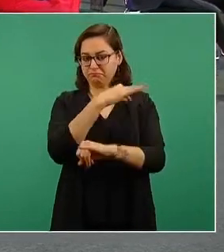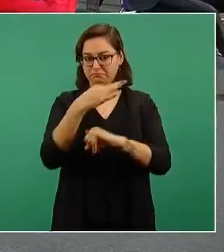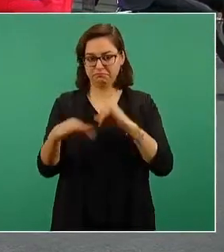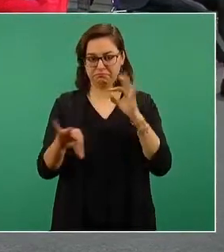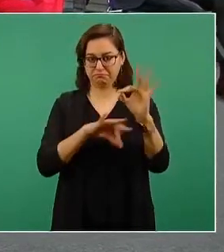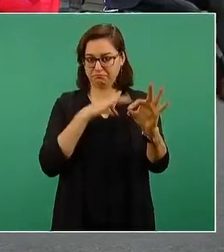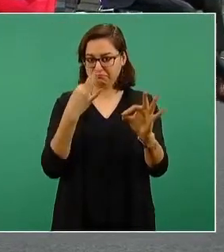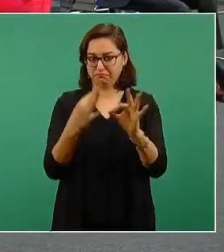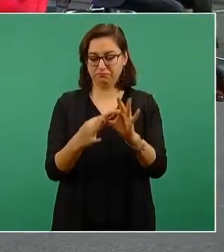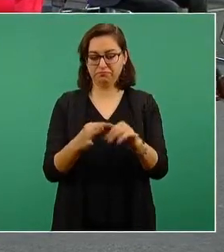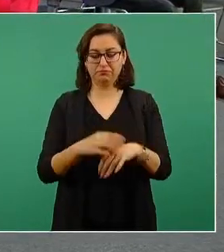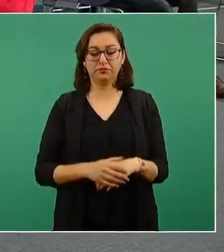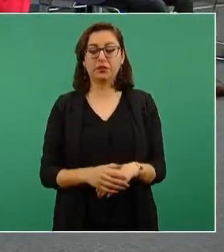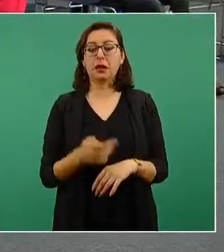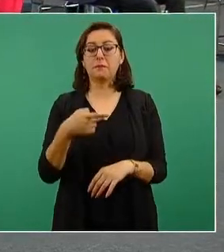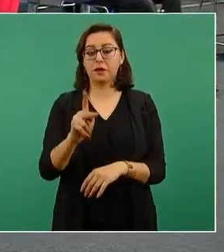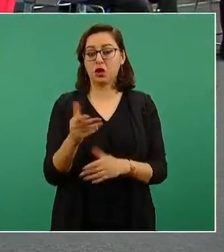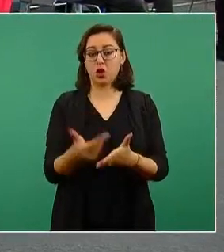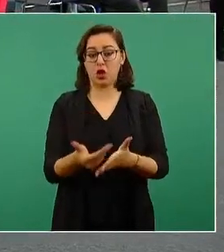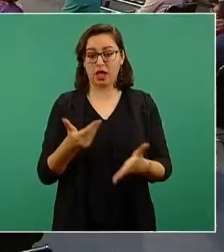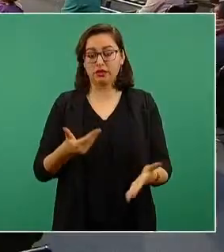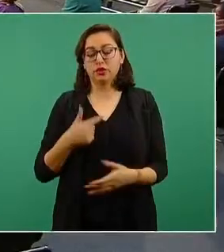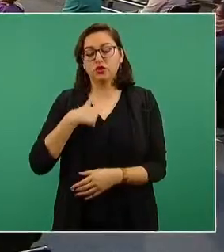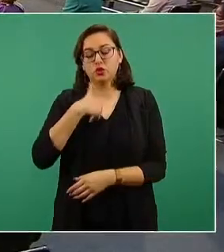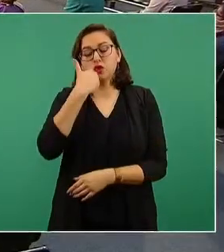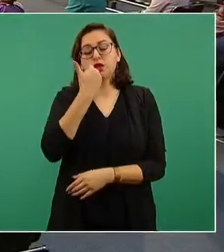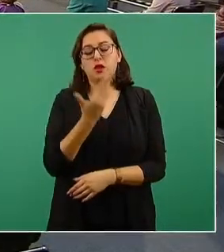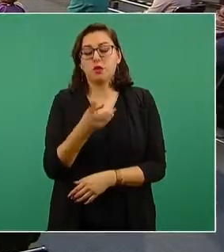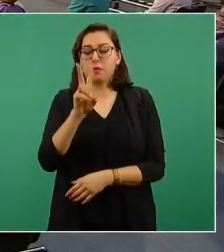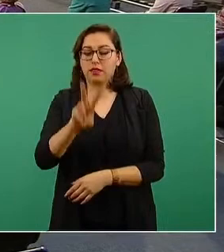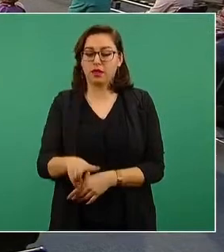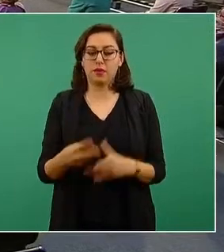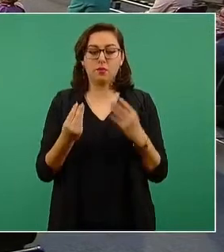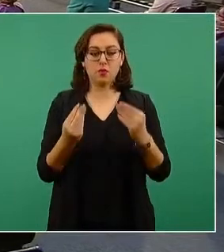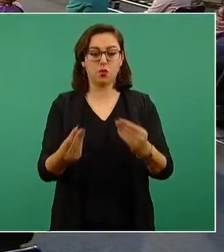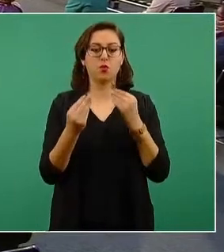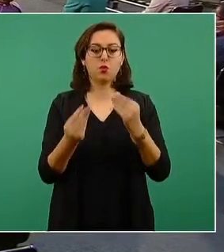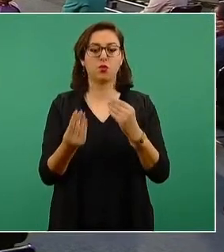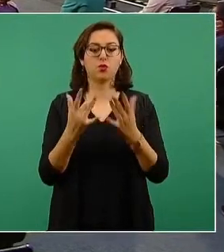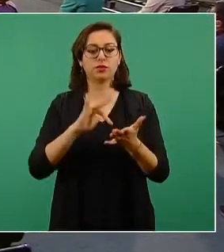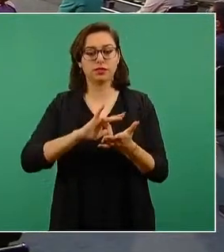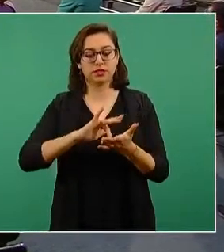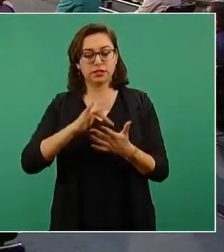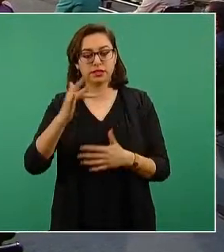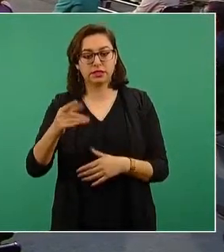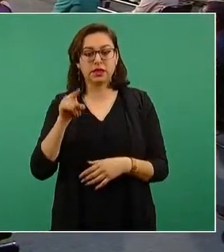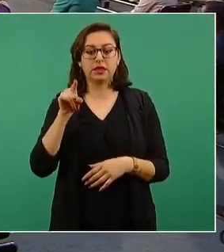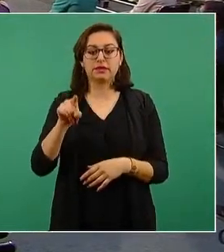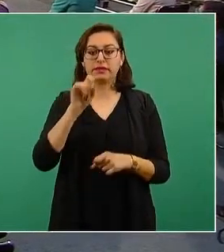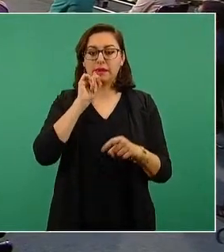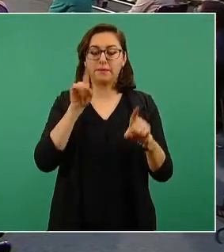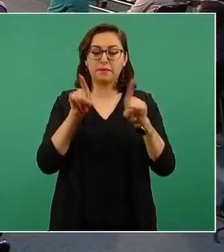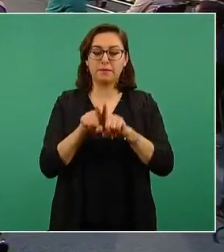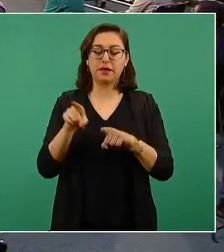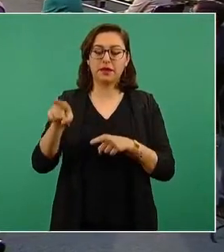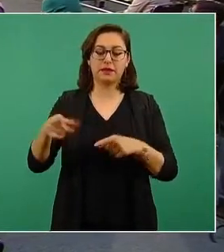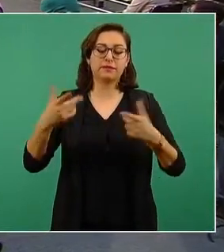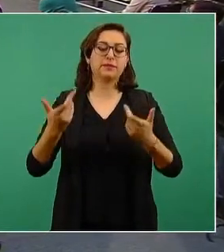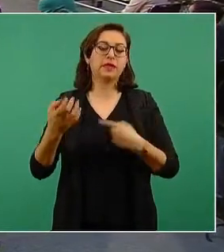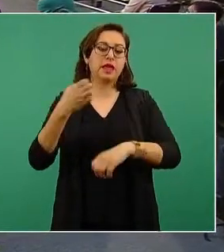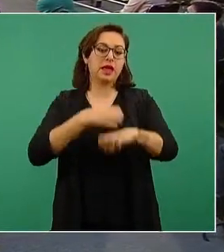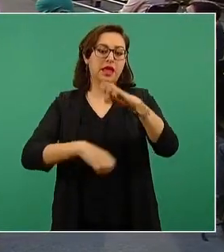antes quisiera agradecer muy especialmente la presencia en este evento del embajador de la República Francesa en